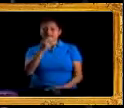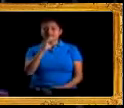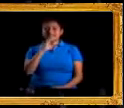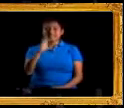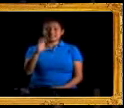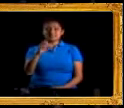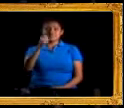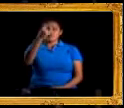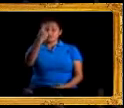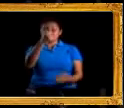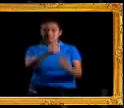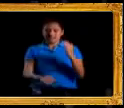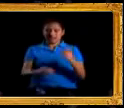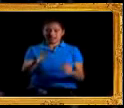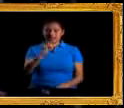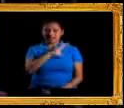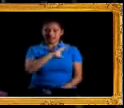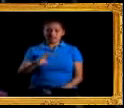puertas.